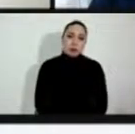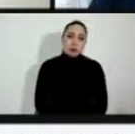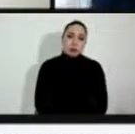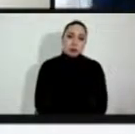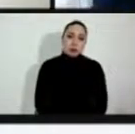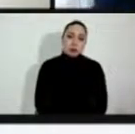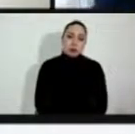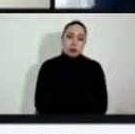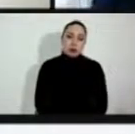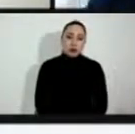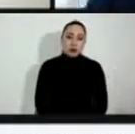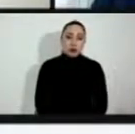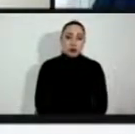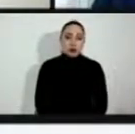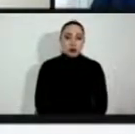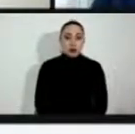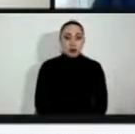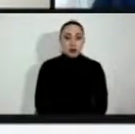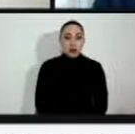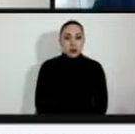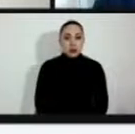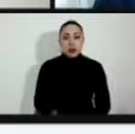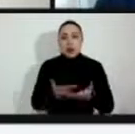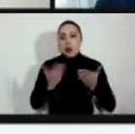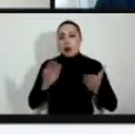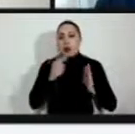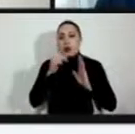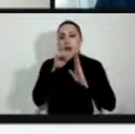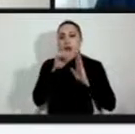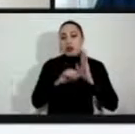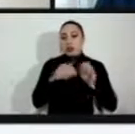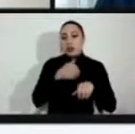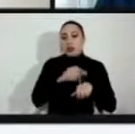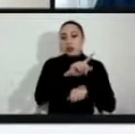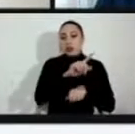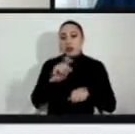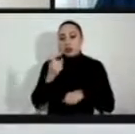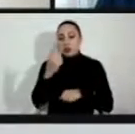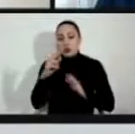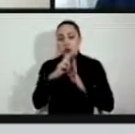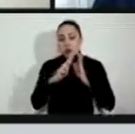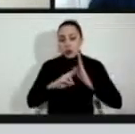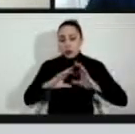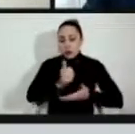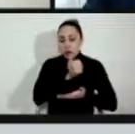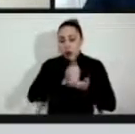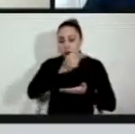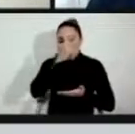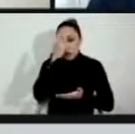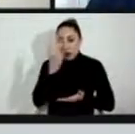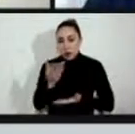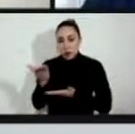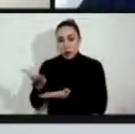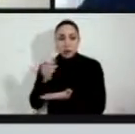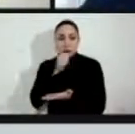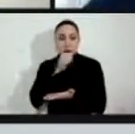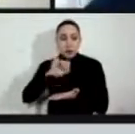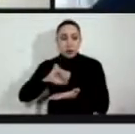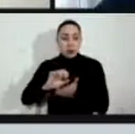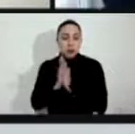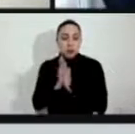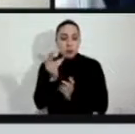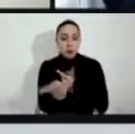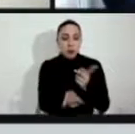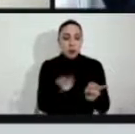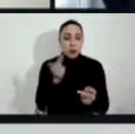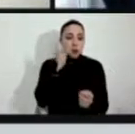Gracias, diputado. En términos de lo dispuesto por el artículo 101 del reglamento del Congreso de la Ciudad de México, consulta a la Secretaría de Pleno si existe alguna o algún diputado en contra de ser considerado de urgente y